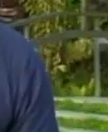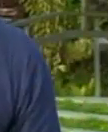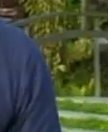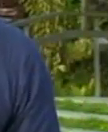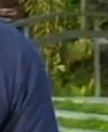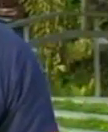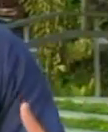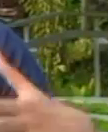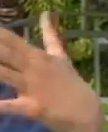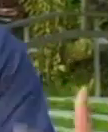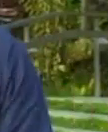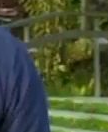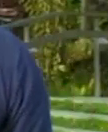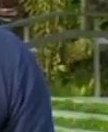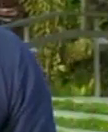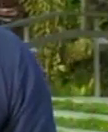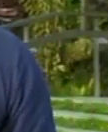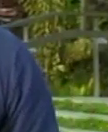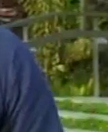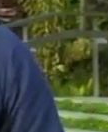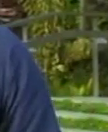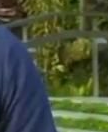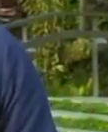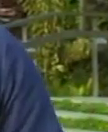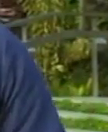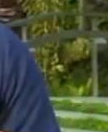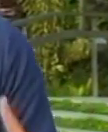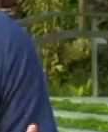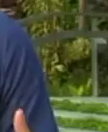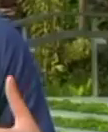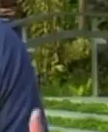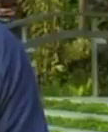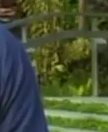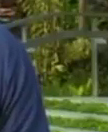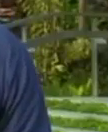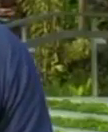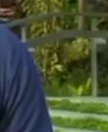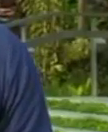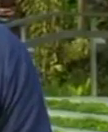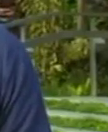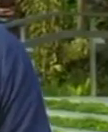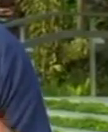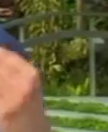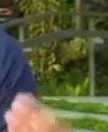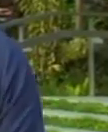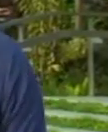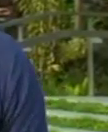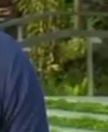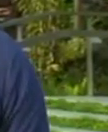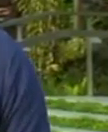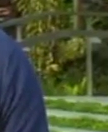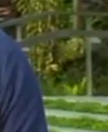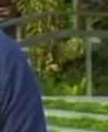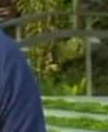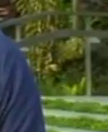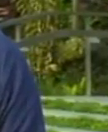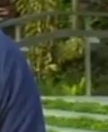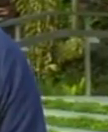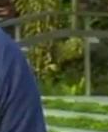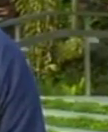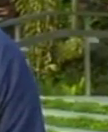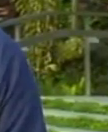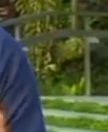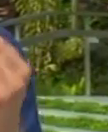hagan controles sociales, que este es un canal público al cual ellos tienen, en el cual tienen un derecho de ser representados y de